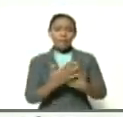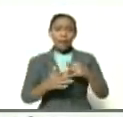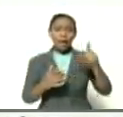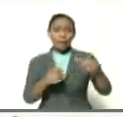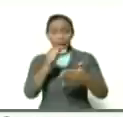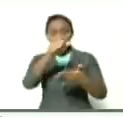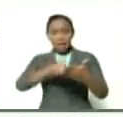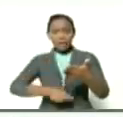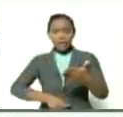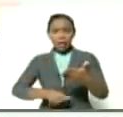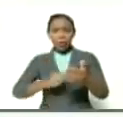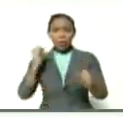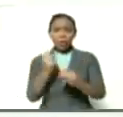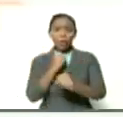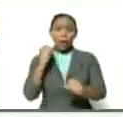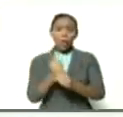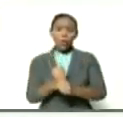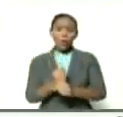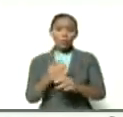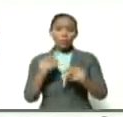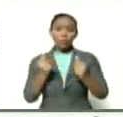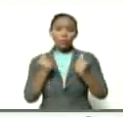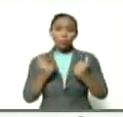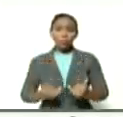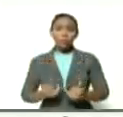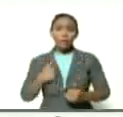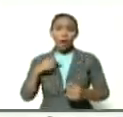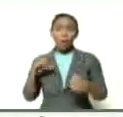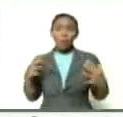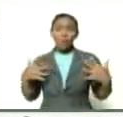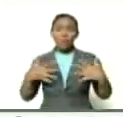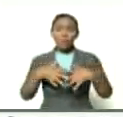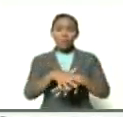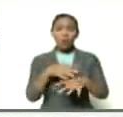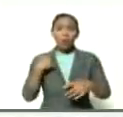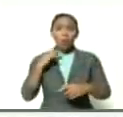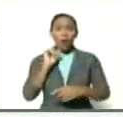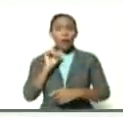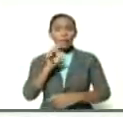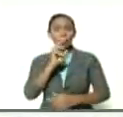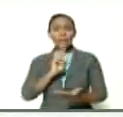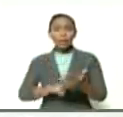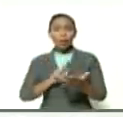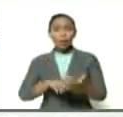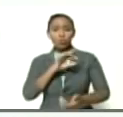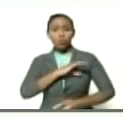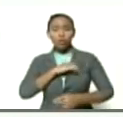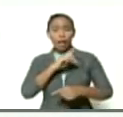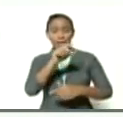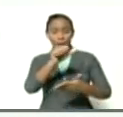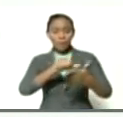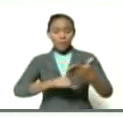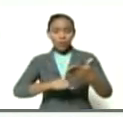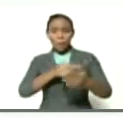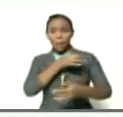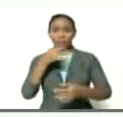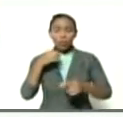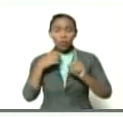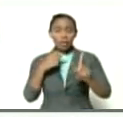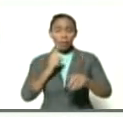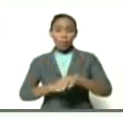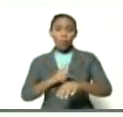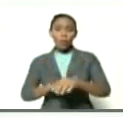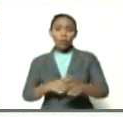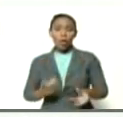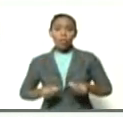de los trabajadores, inmediatamente cruza con el Seguro Social para determinar que esa lista es correcta, y en el momento de otorgar